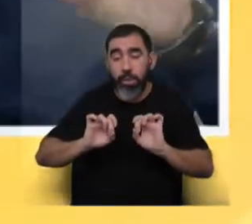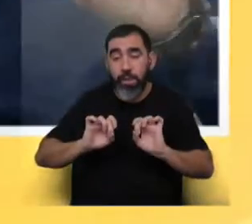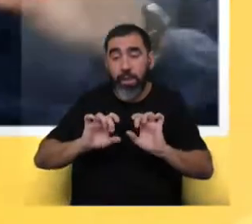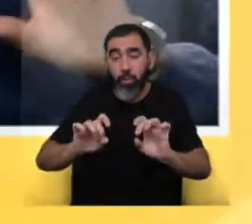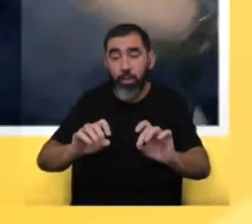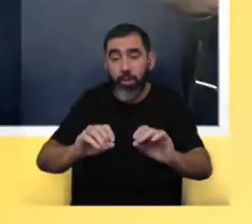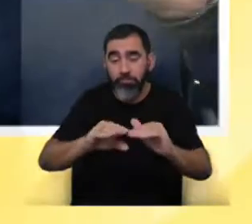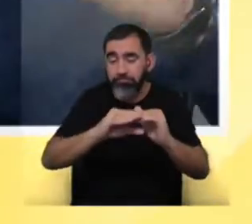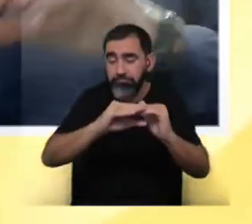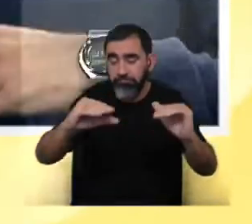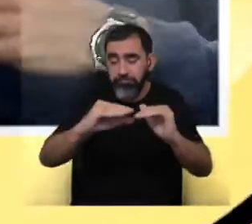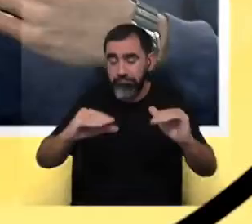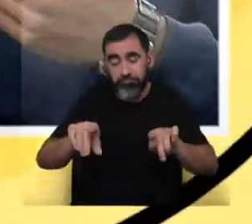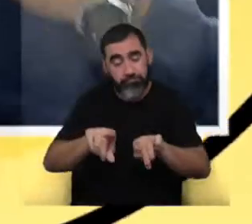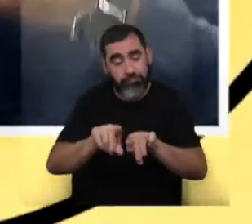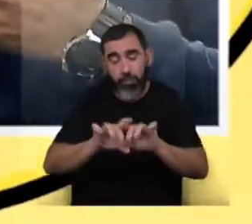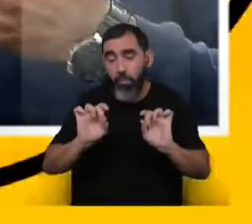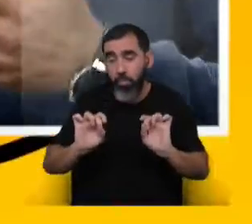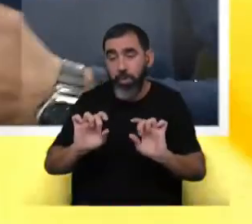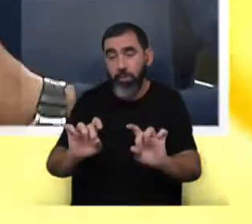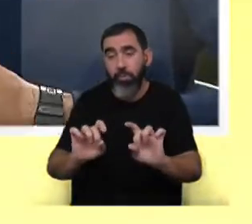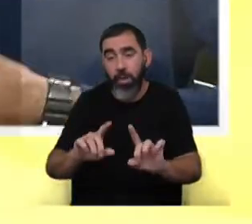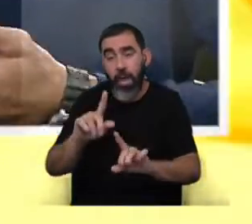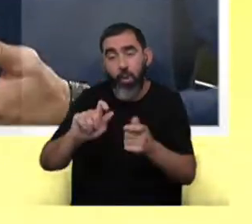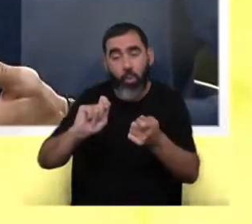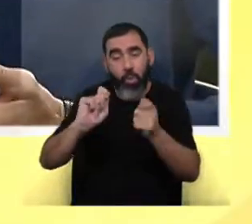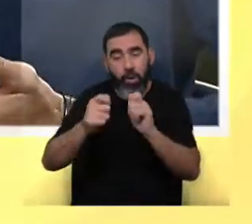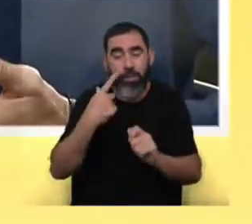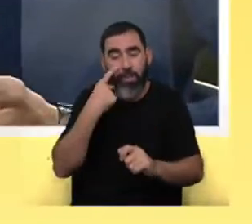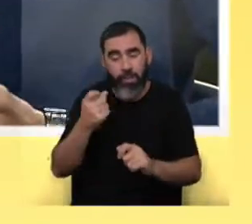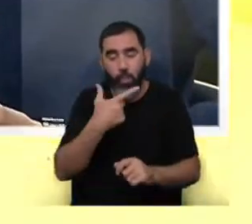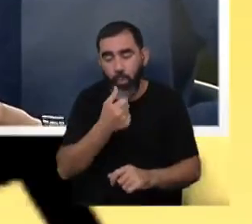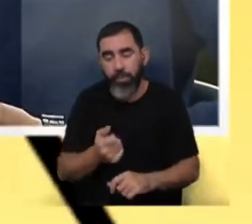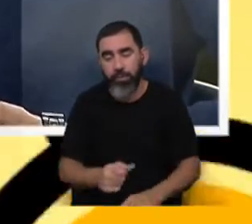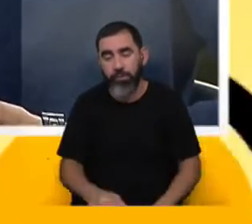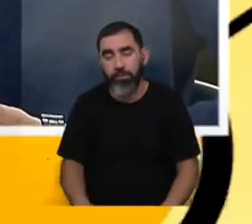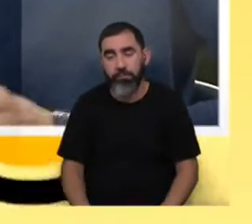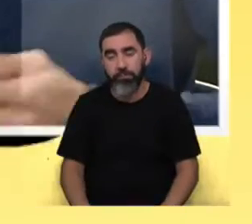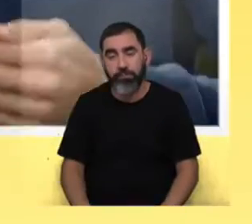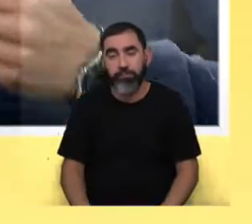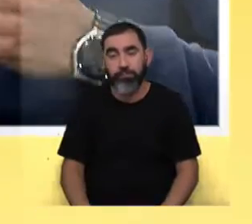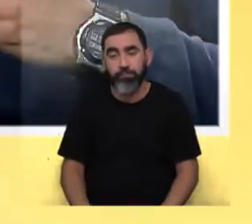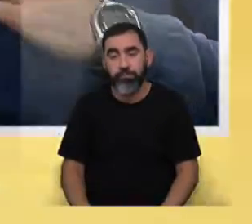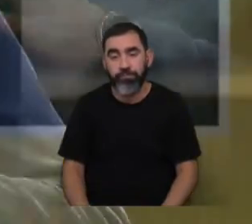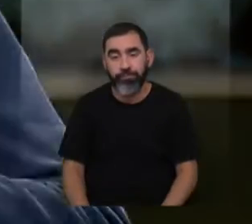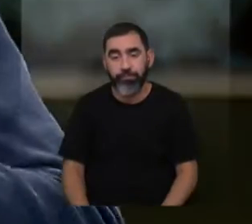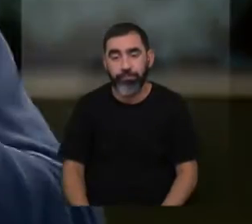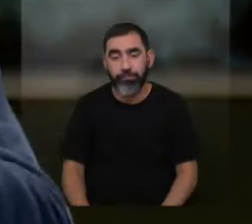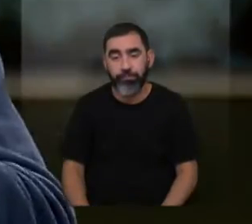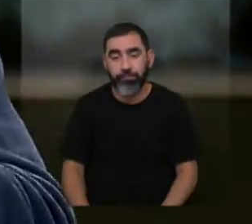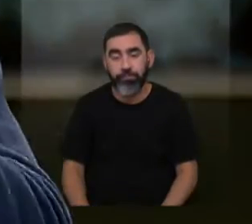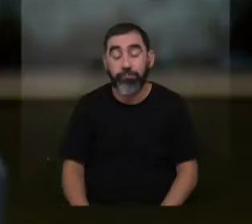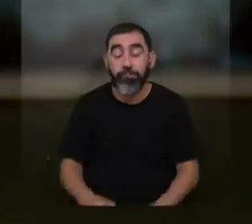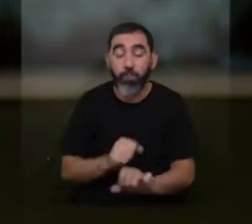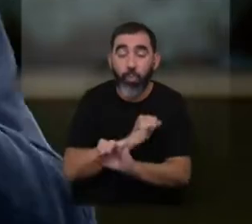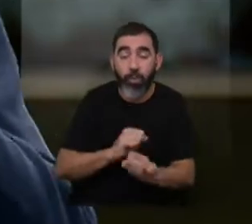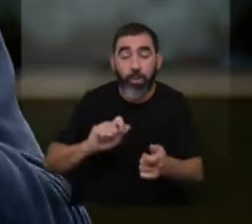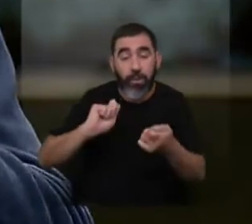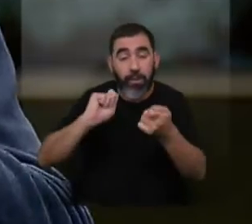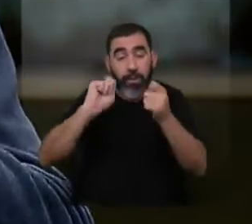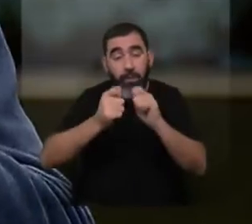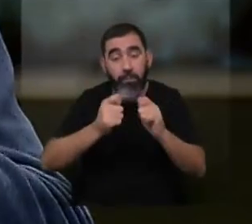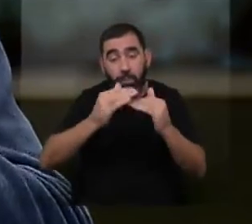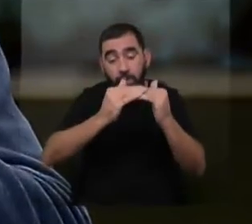se comportan de manera natural. Si hay alguna alteración, es bastante fácil darse cuenta. Puede ser que haya una alteración en el